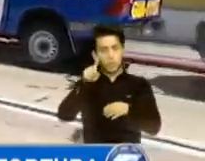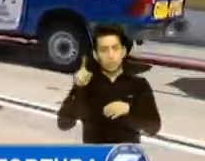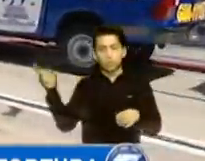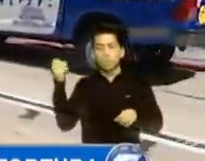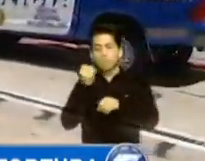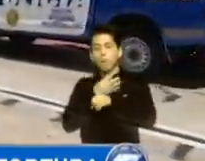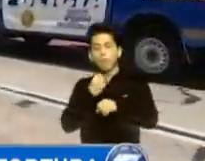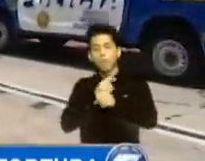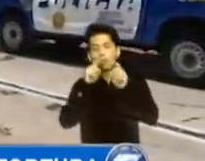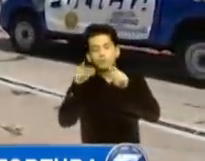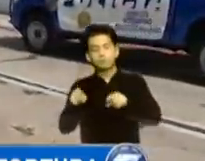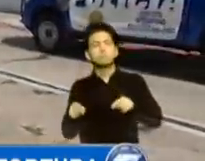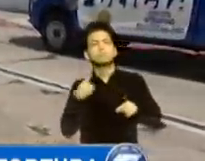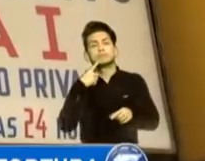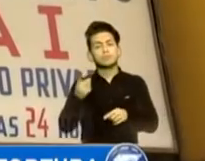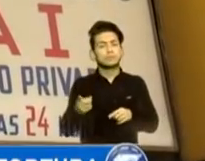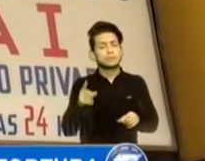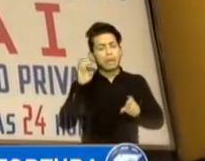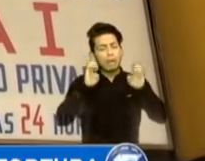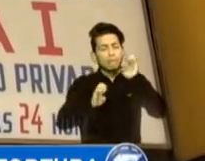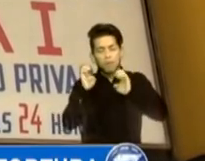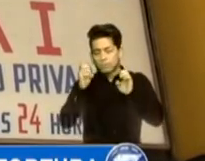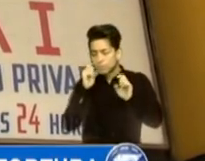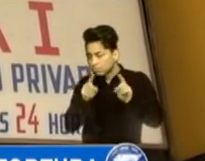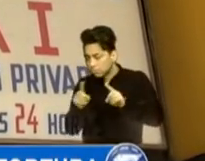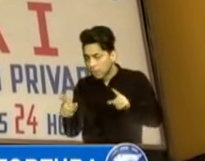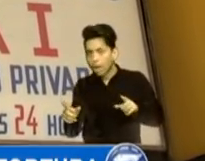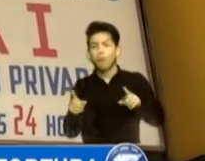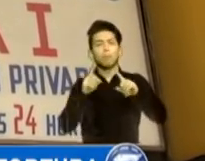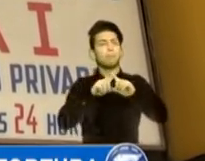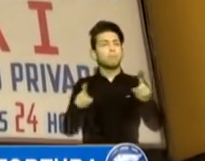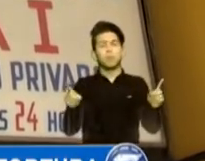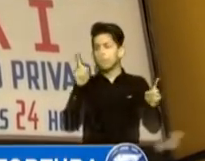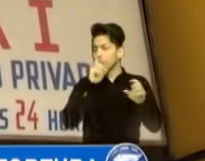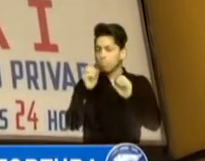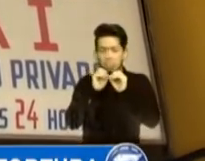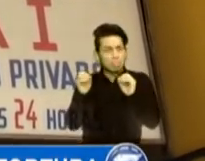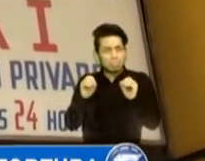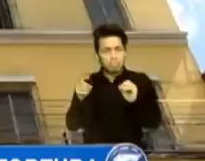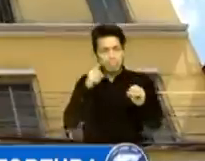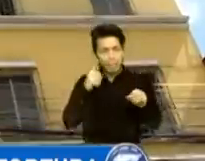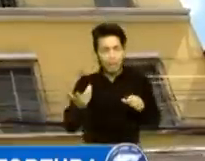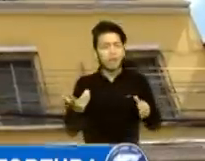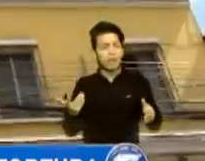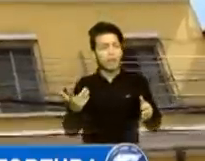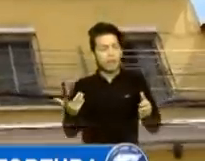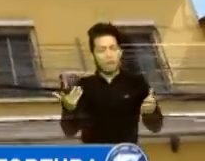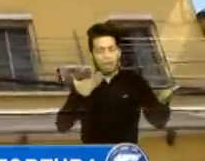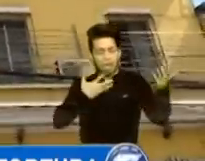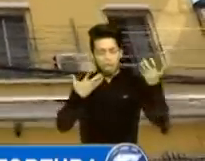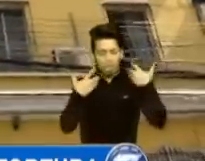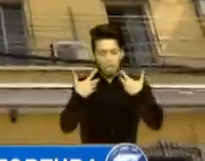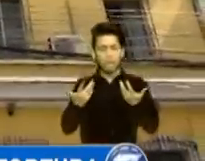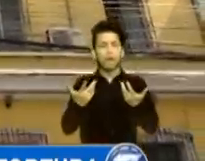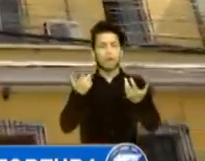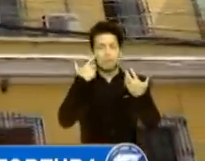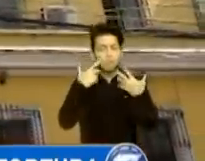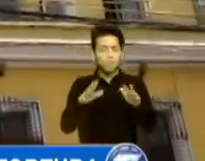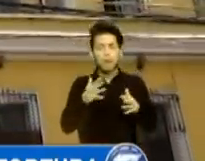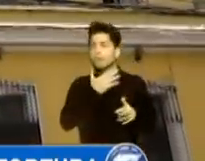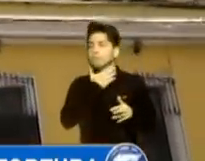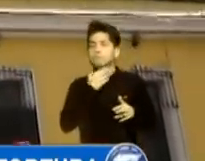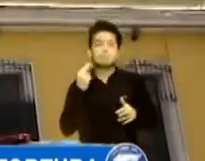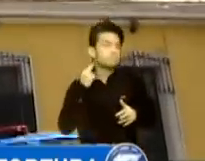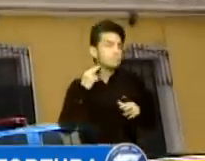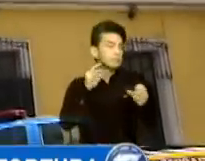presentes evaluaron a dicha persona, sin embargo, no presentaba señales de vida. Asimismo, se determinó que tenía varias horas